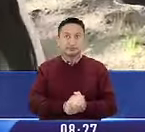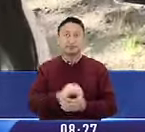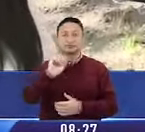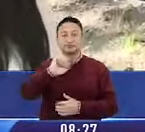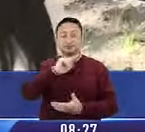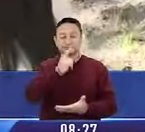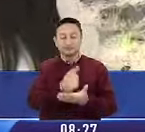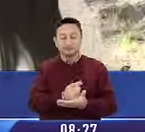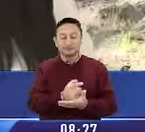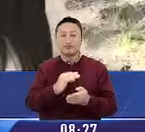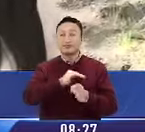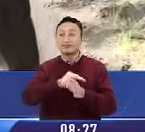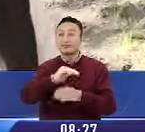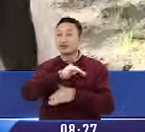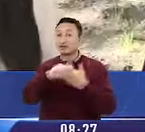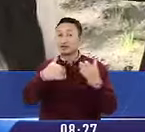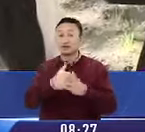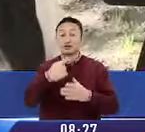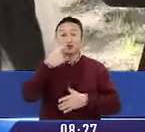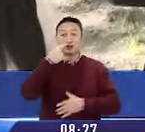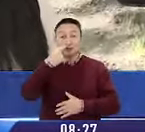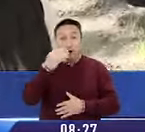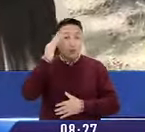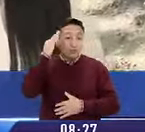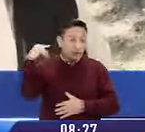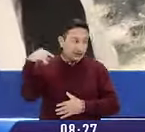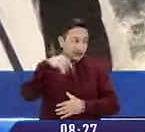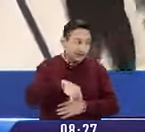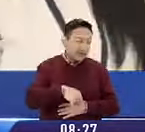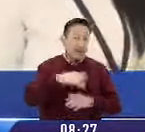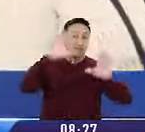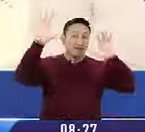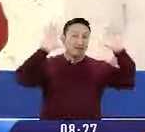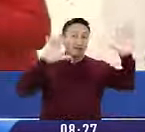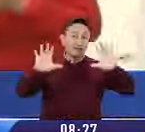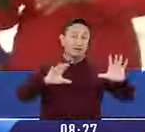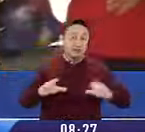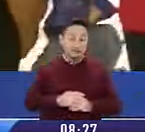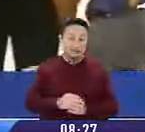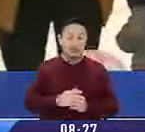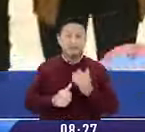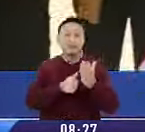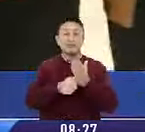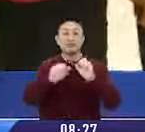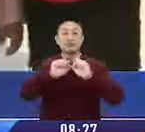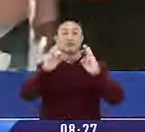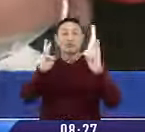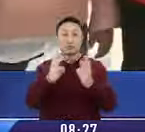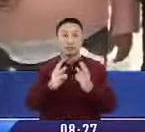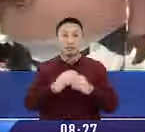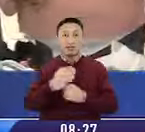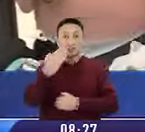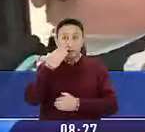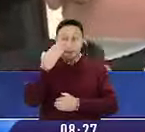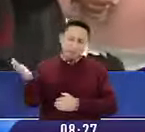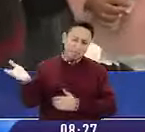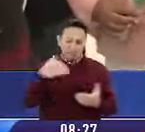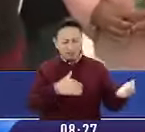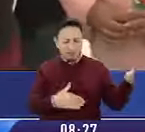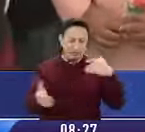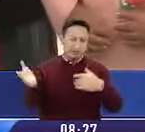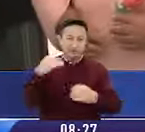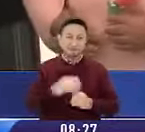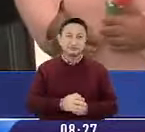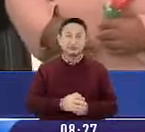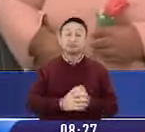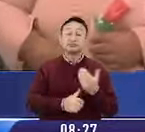invitación a todos y a todas a acudir a esta feria de emprendimientos, donde el MIES ha convocado a todas nuestras madres emprendedoras. El MIES, a través